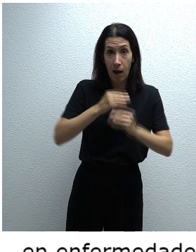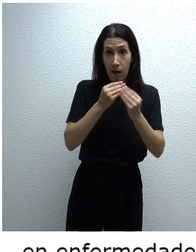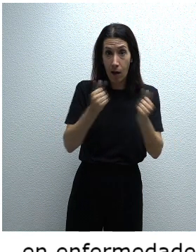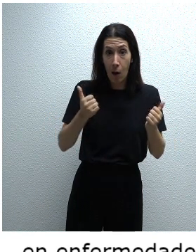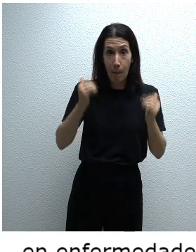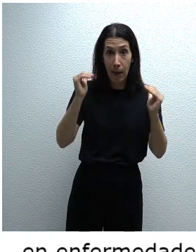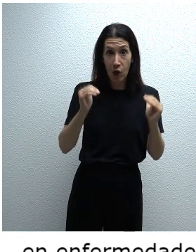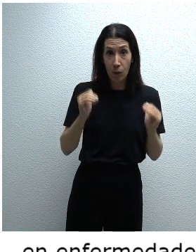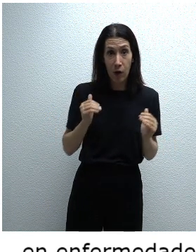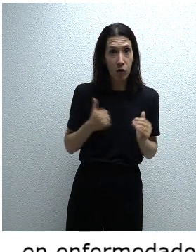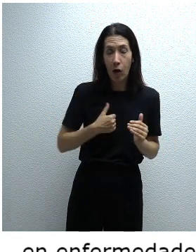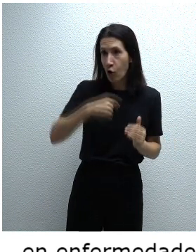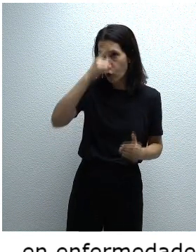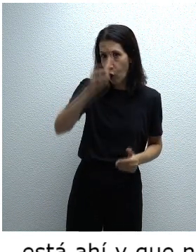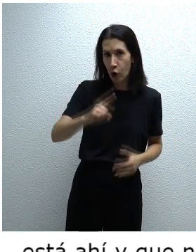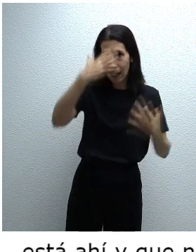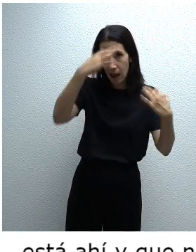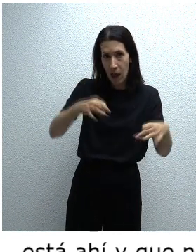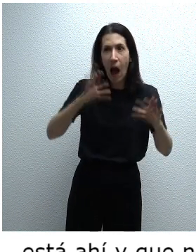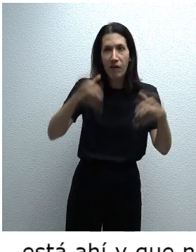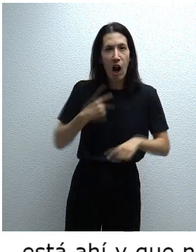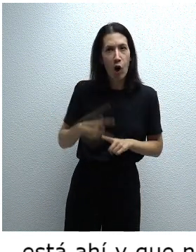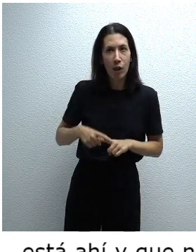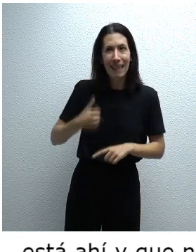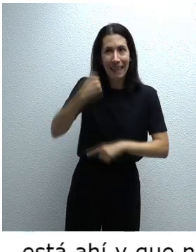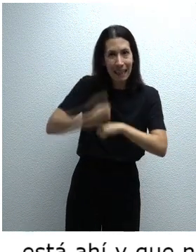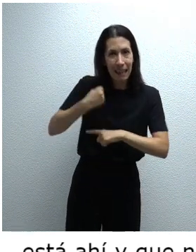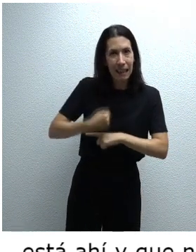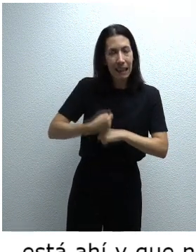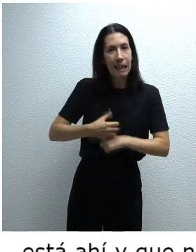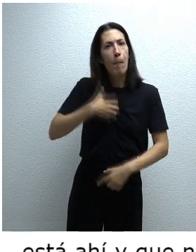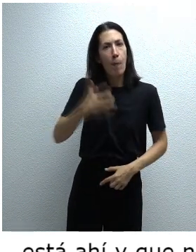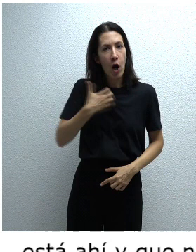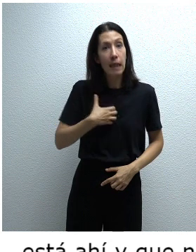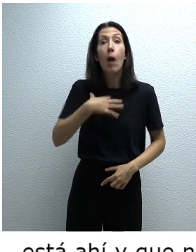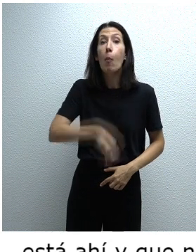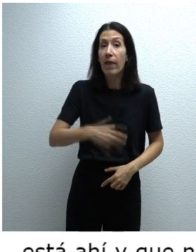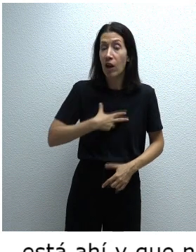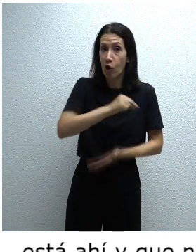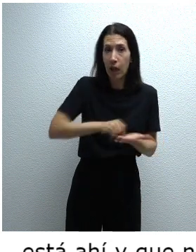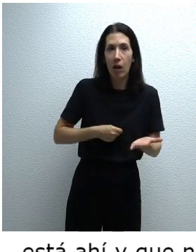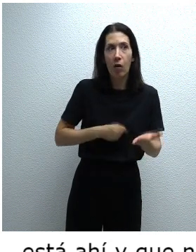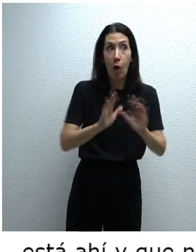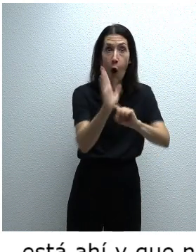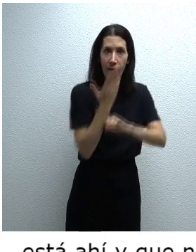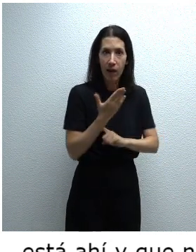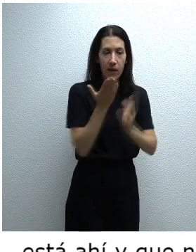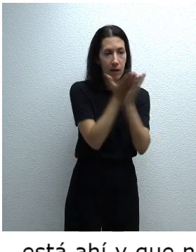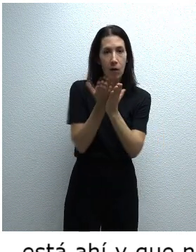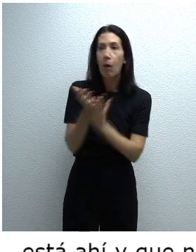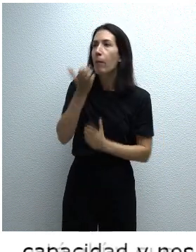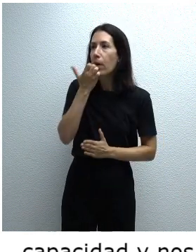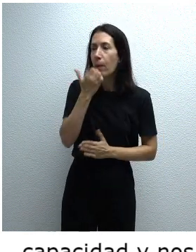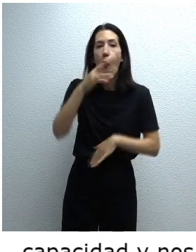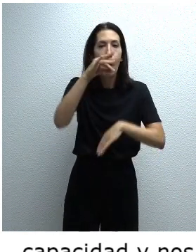vamos a disgustar cuando alguien nos intente imponer algo. Entonces, el notario le va a ofrecer posibilidades como puede ser, pues mira, vamos a poner que sea su